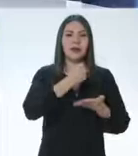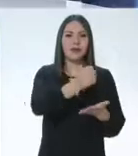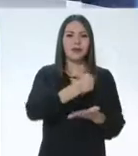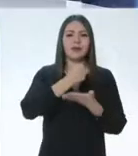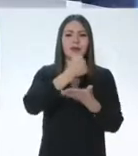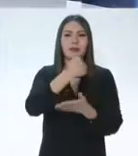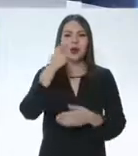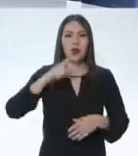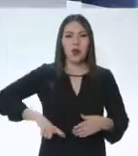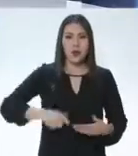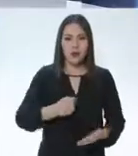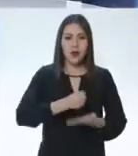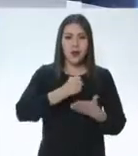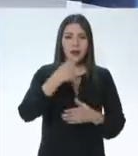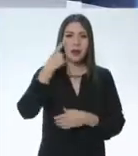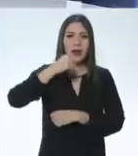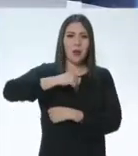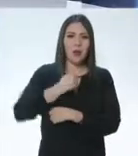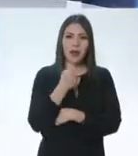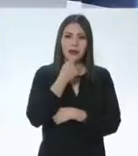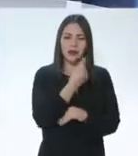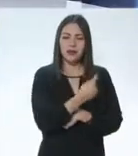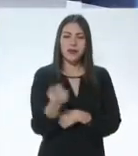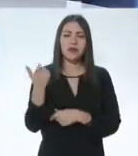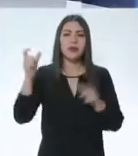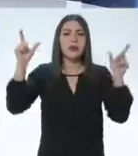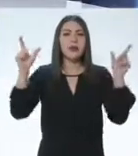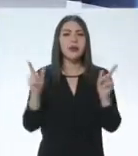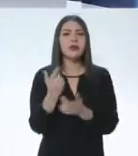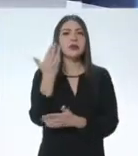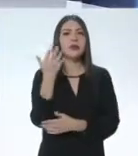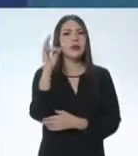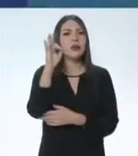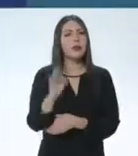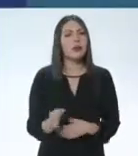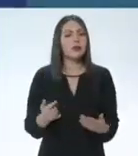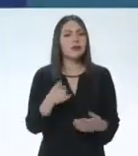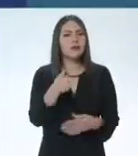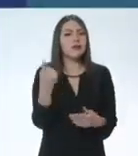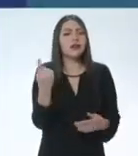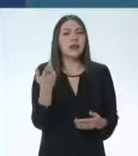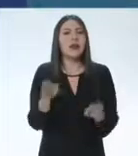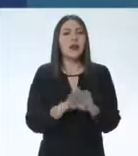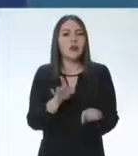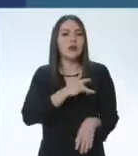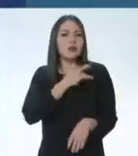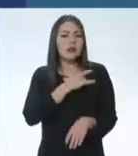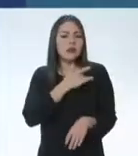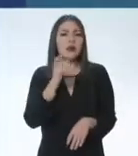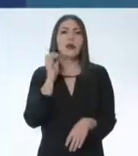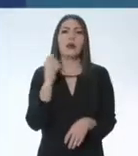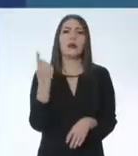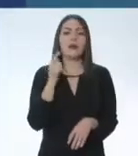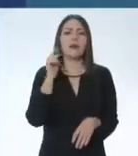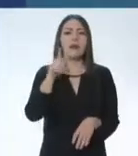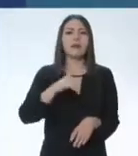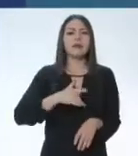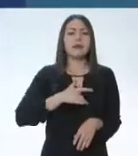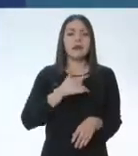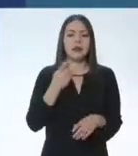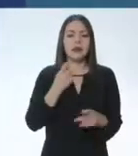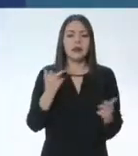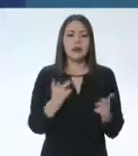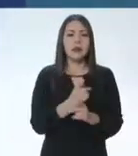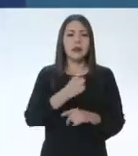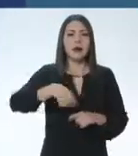infantiles, Alejandra, ustedes a través de esta organización, ¿cómo perciben o cómo impactaría o cómo va a impactar este recorte en